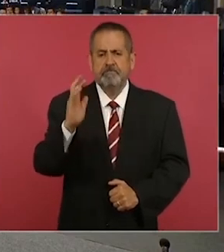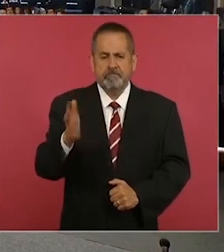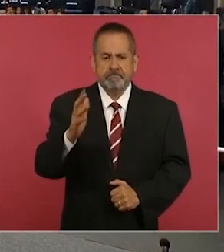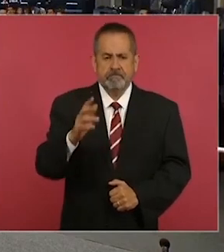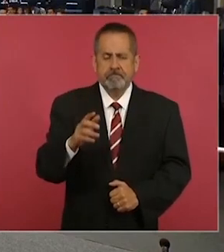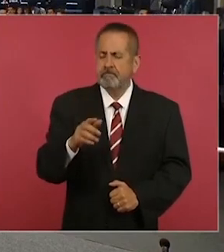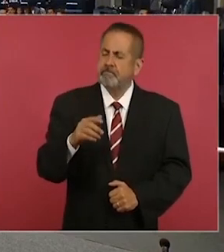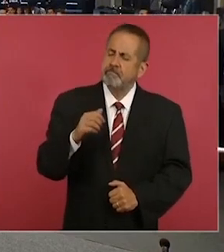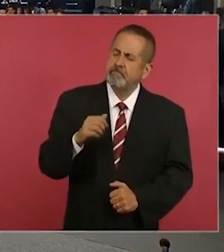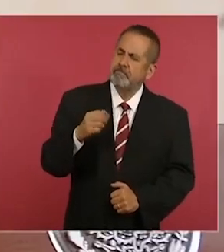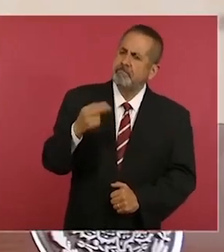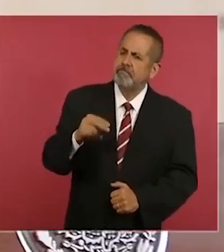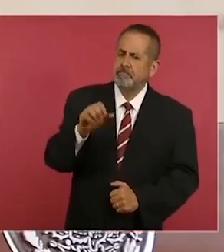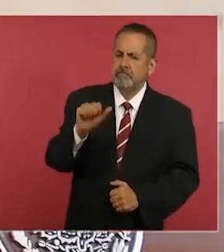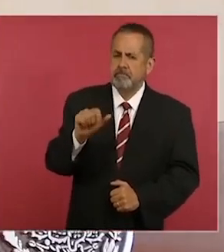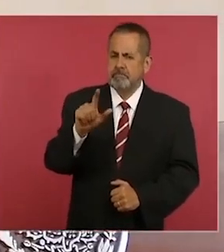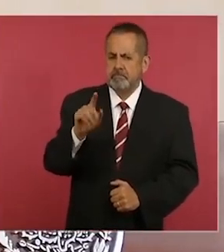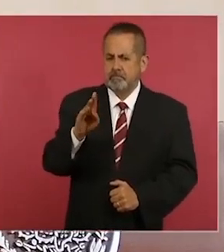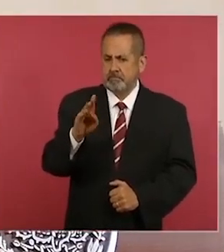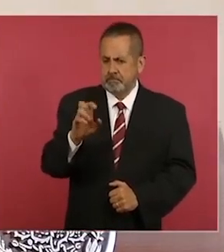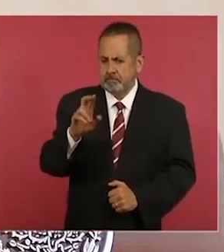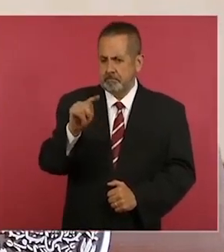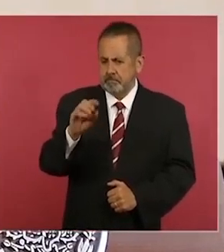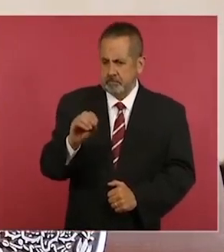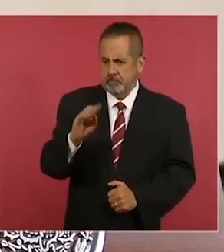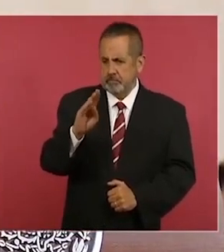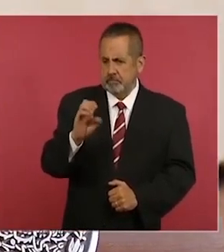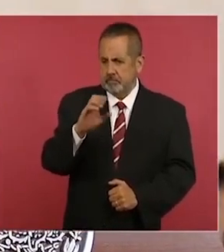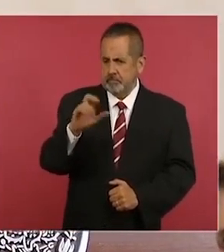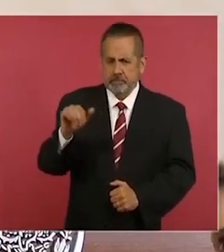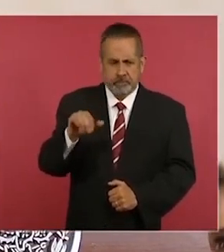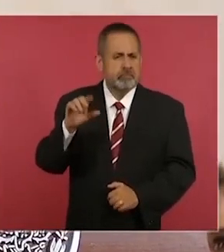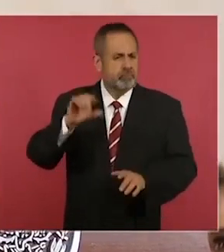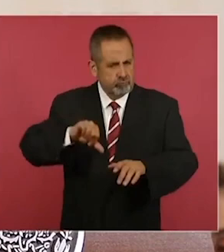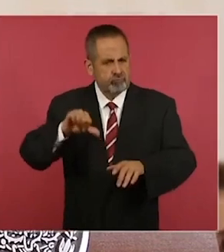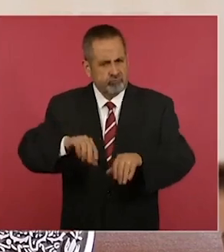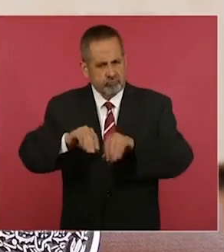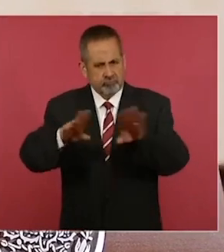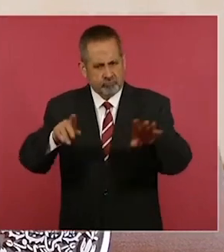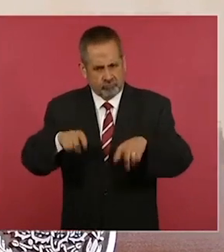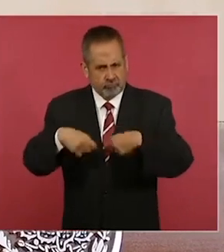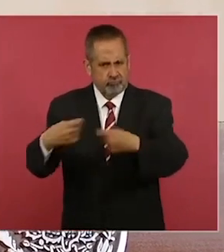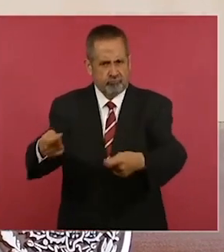es Alberto Becerra, ¿no? Hoy les entregan